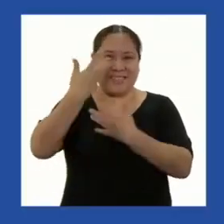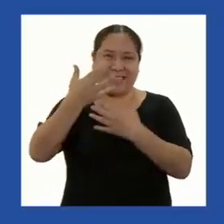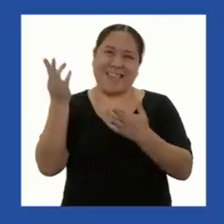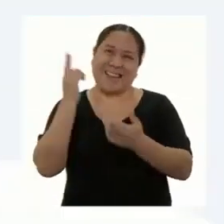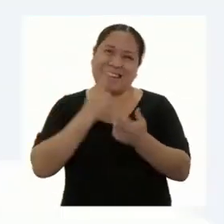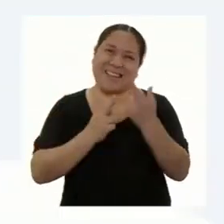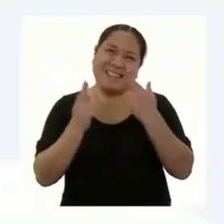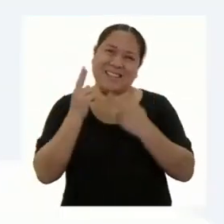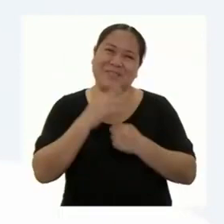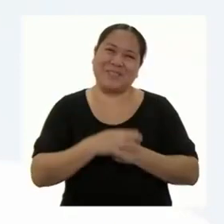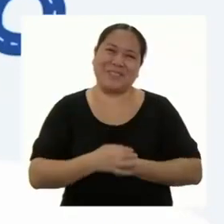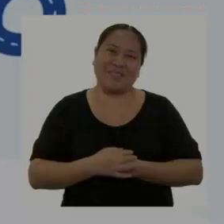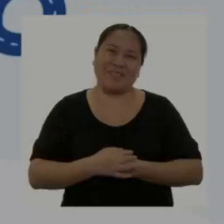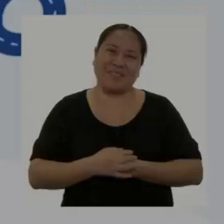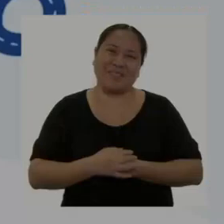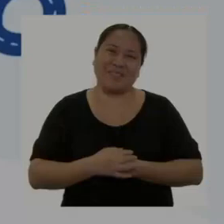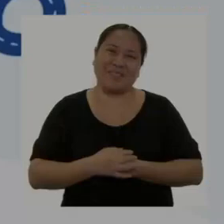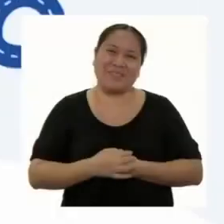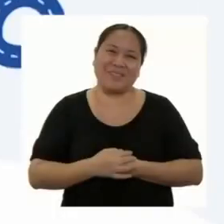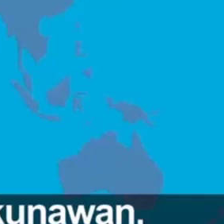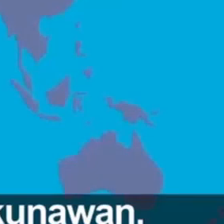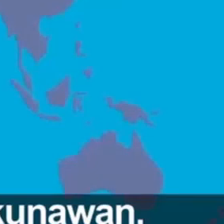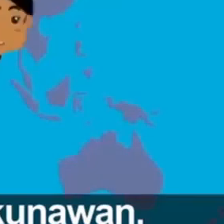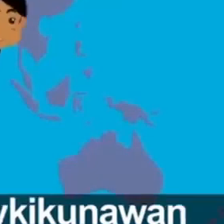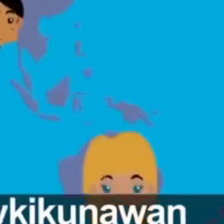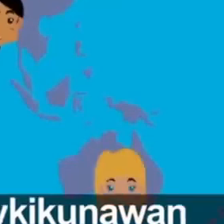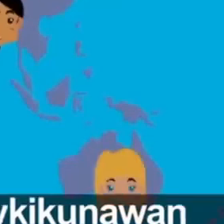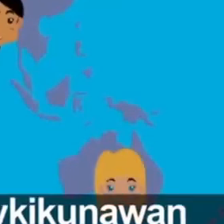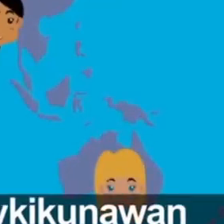regresamos.